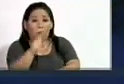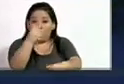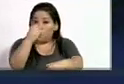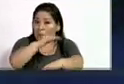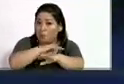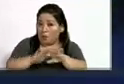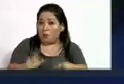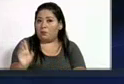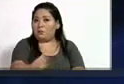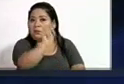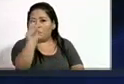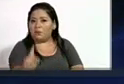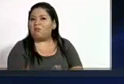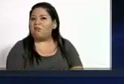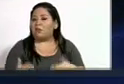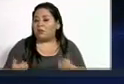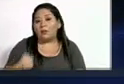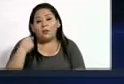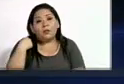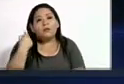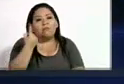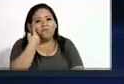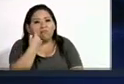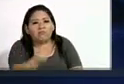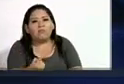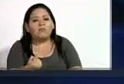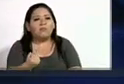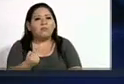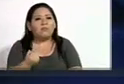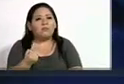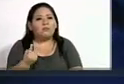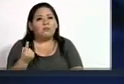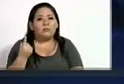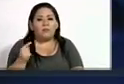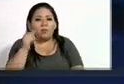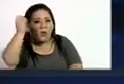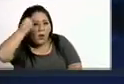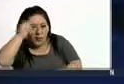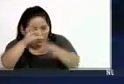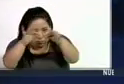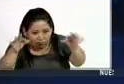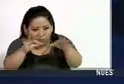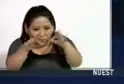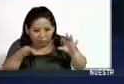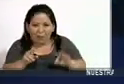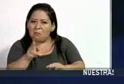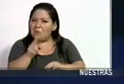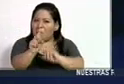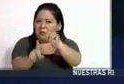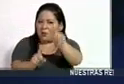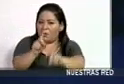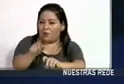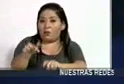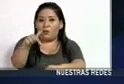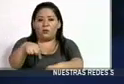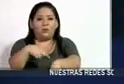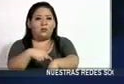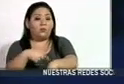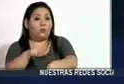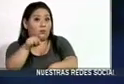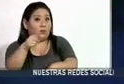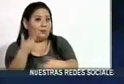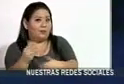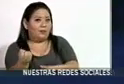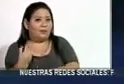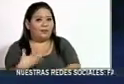última interrogante que la hemos visto en cientos de comentarios a través de las redes sociales. Estamos en época, como usted ya